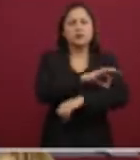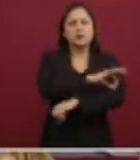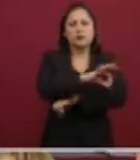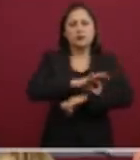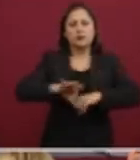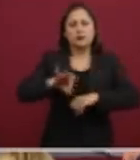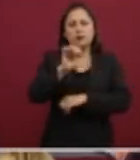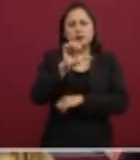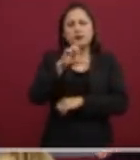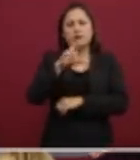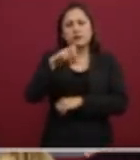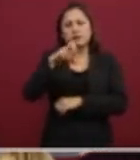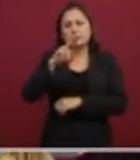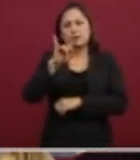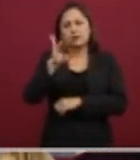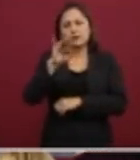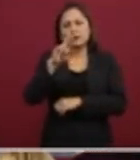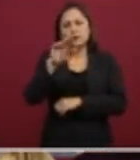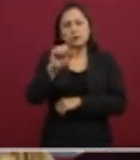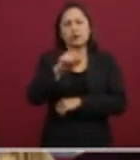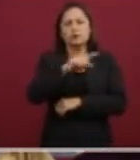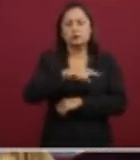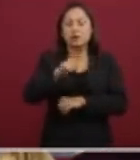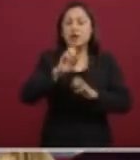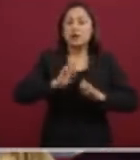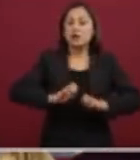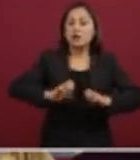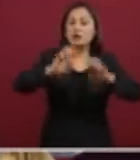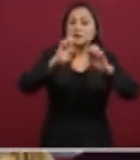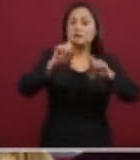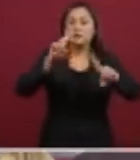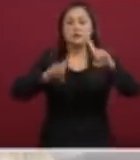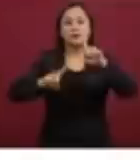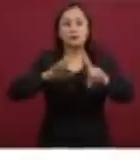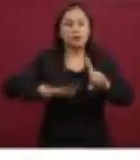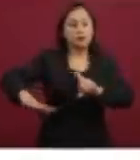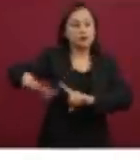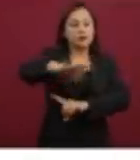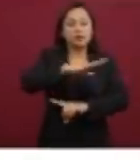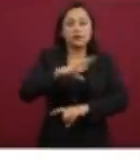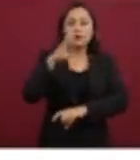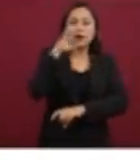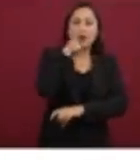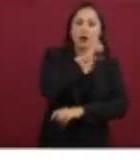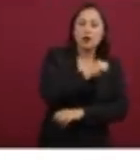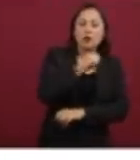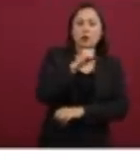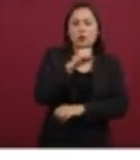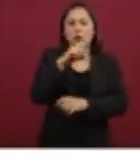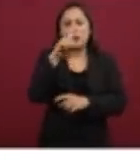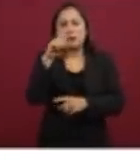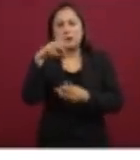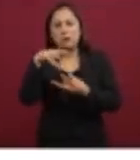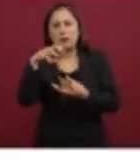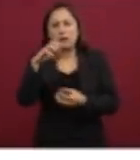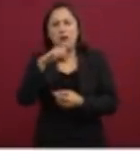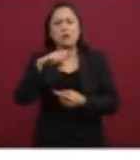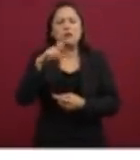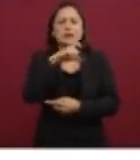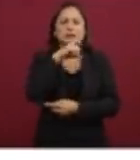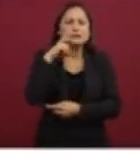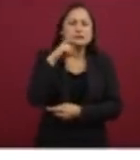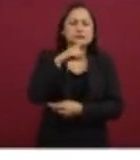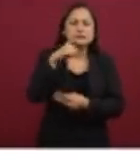Están previstos planteles para clima seco, templado y tropical. Se han hecho muchos estudios arquitectónicos de seguridad